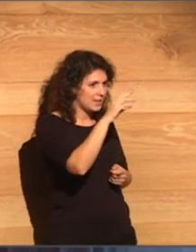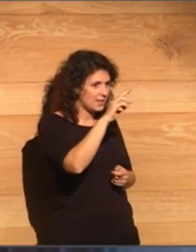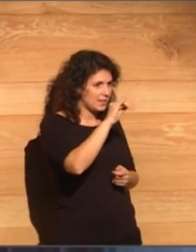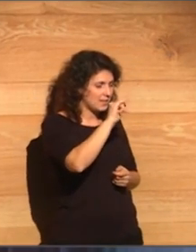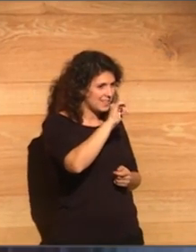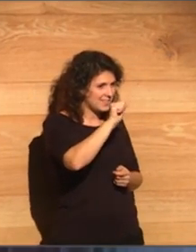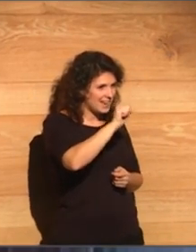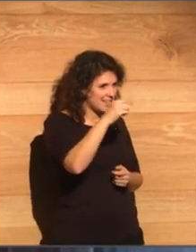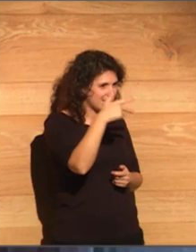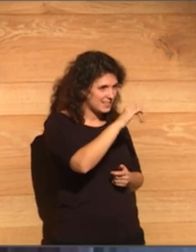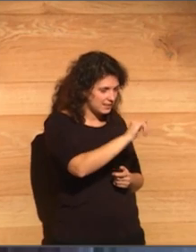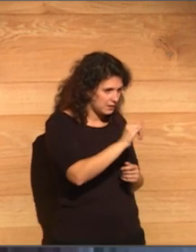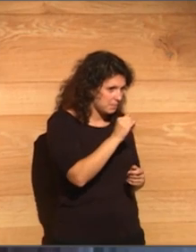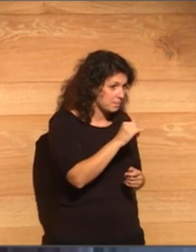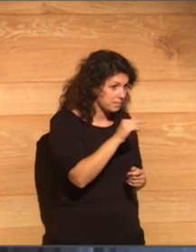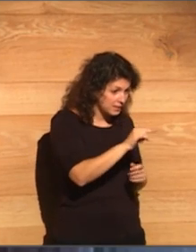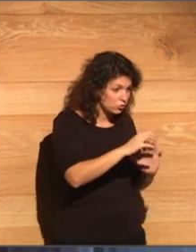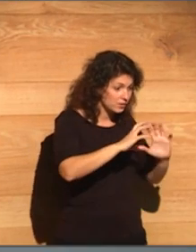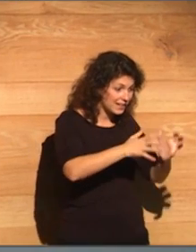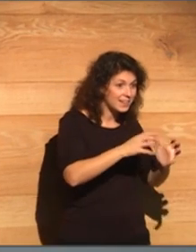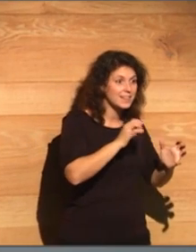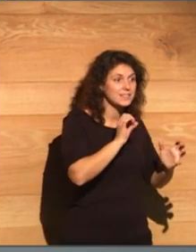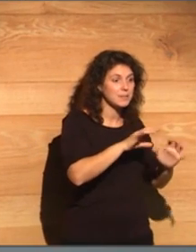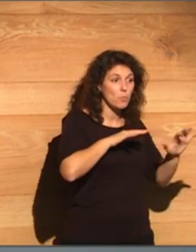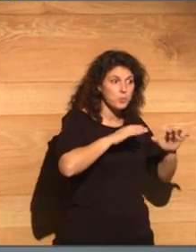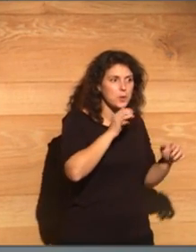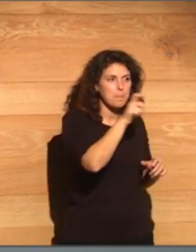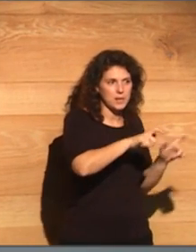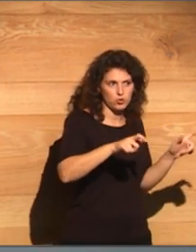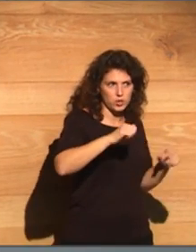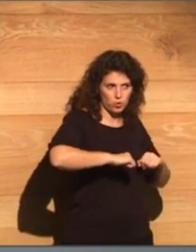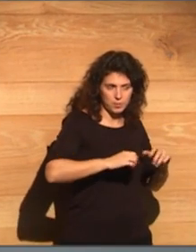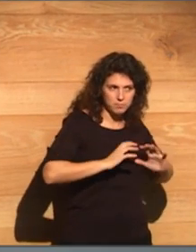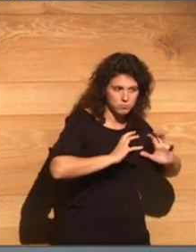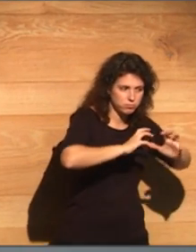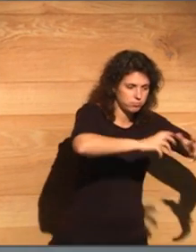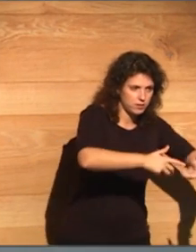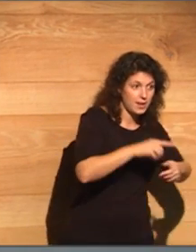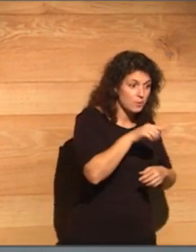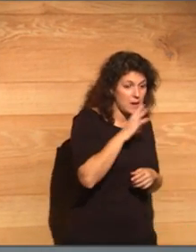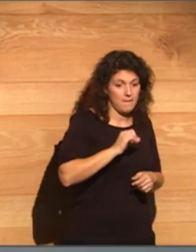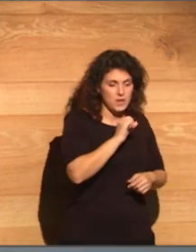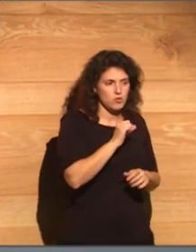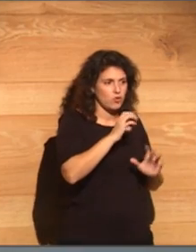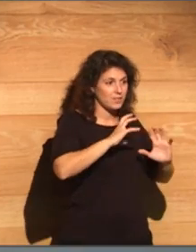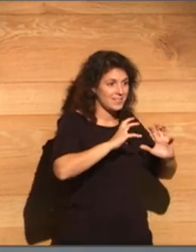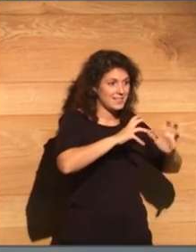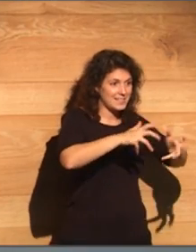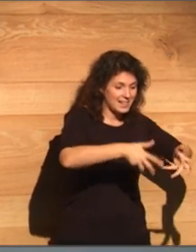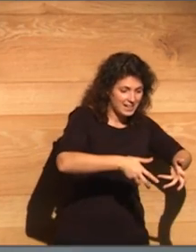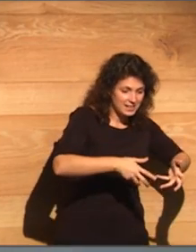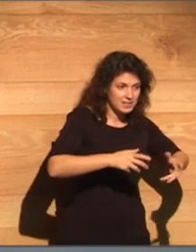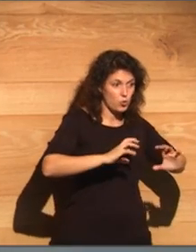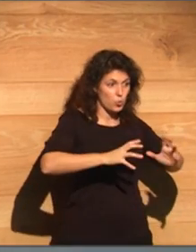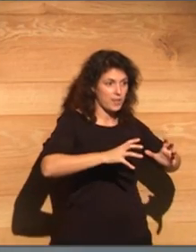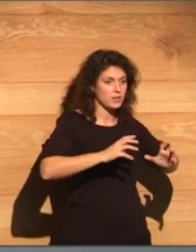Da igual. Los empujaban, señores, que eso me parece maravilloso. Claro, claro. Me parece maravilloso. Son tanques que les ponían, habían puesto ruedas